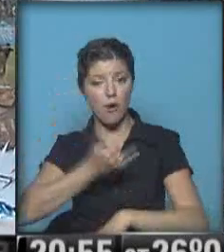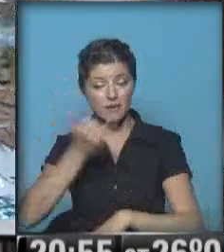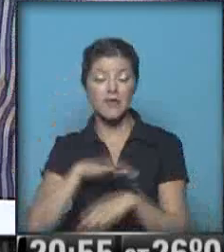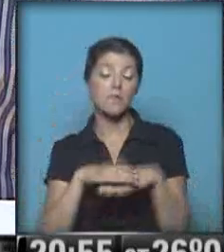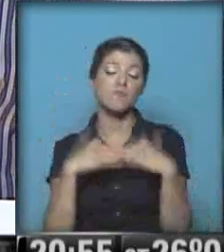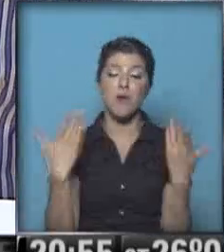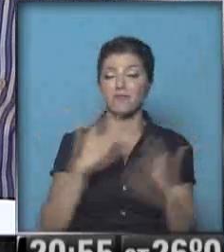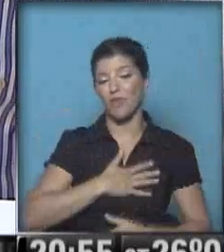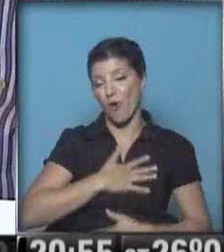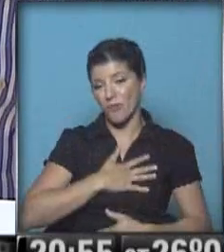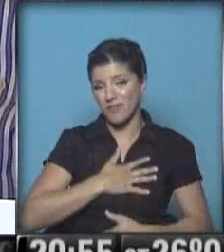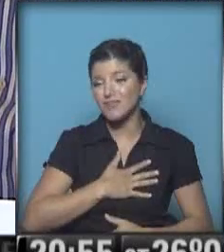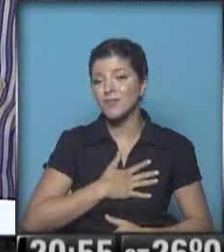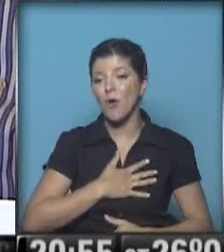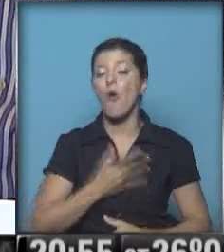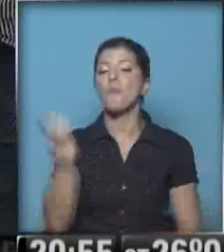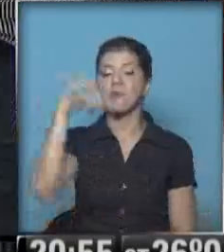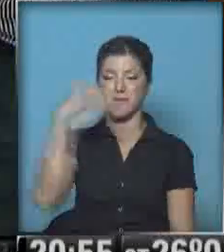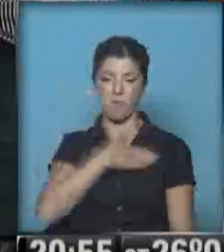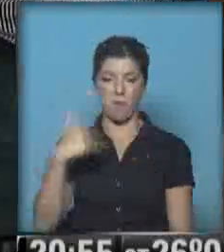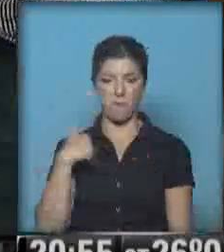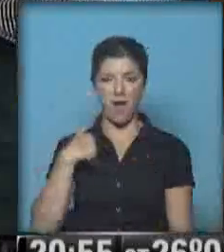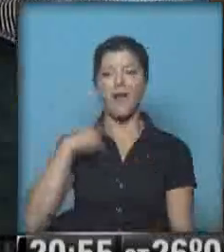bueno, y muy contento por la visita de las Madres de Plaza